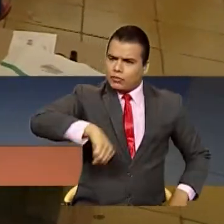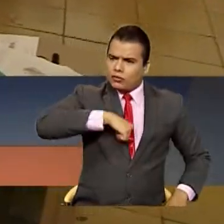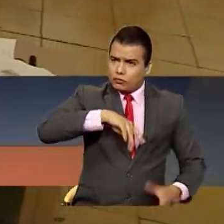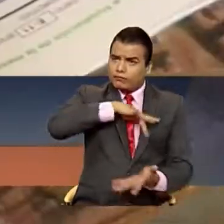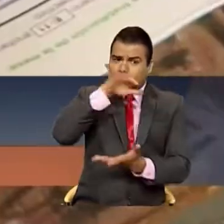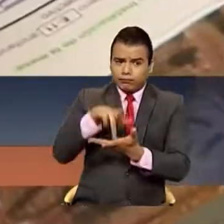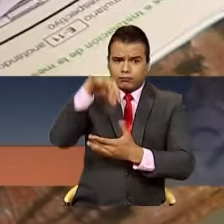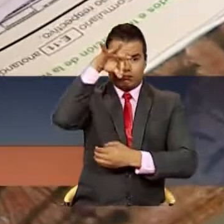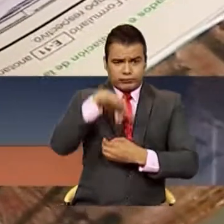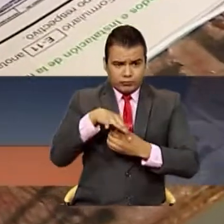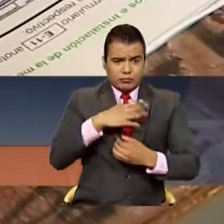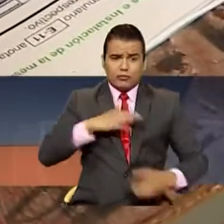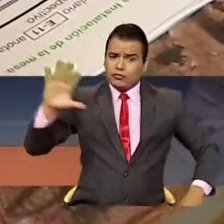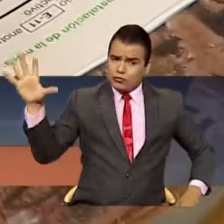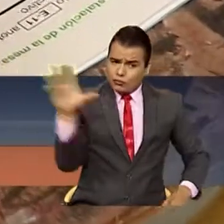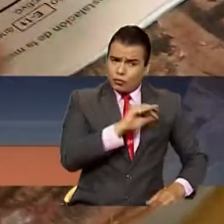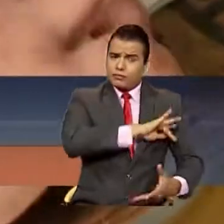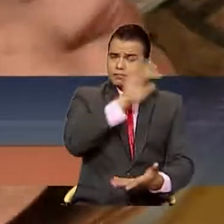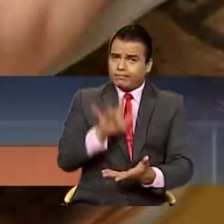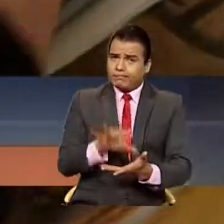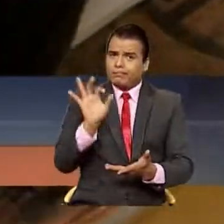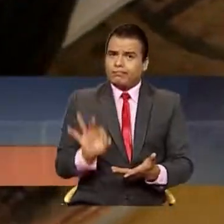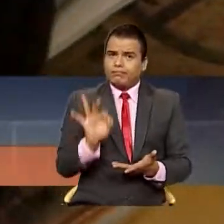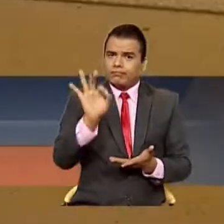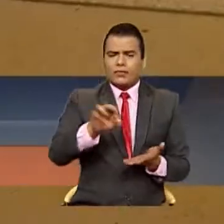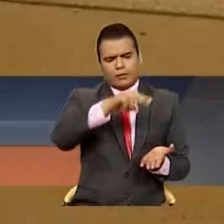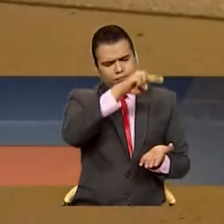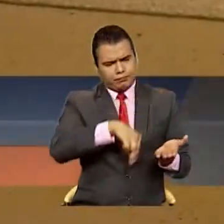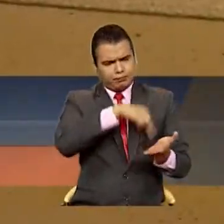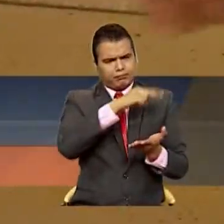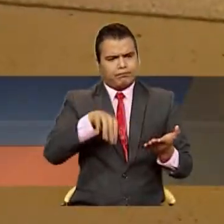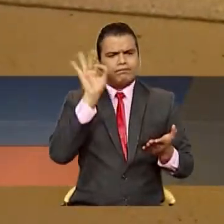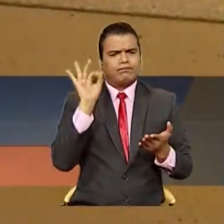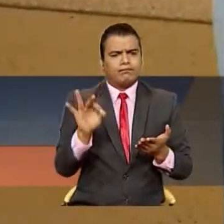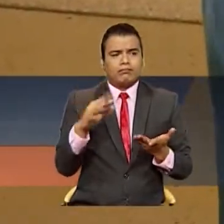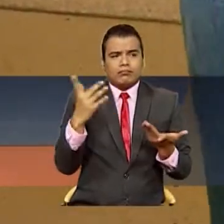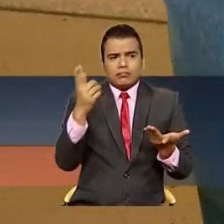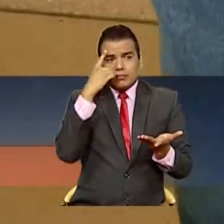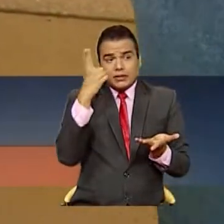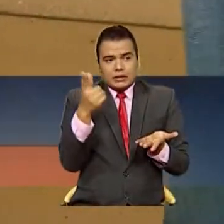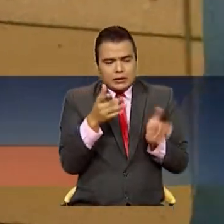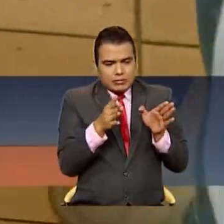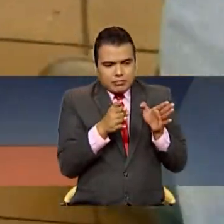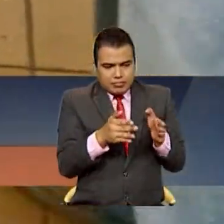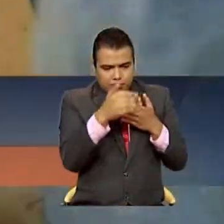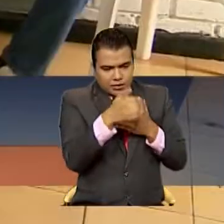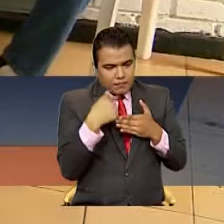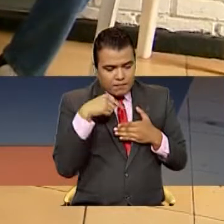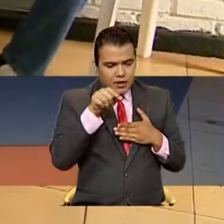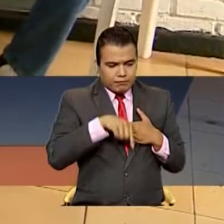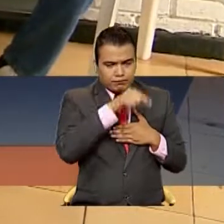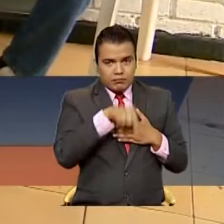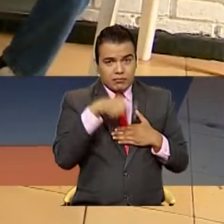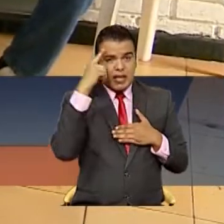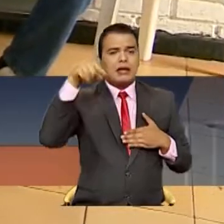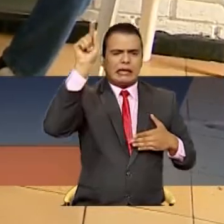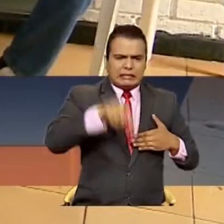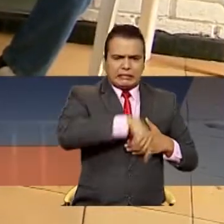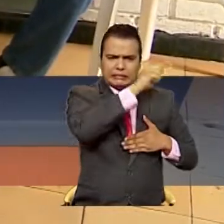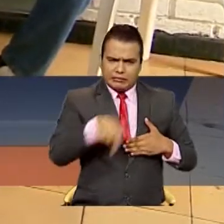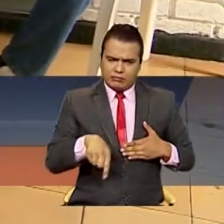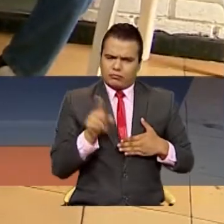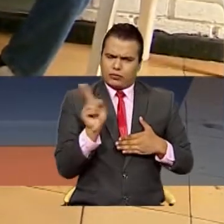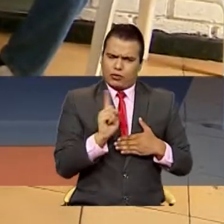sufragio. La idea es que por favor marcar muy bien en el espacio, no salirse un poco de los cuadros asignados para